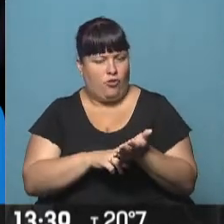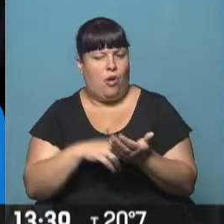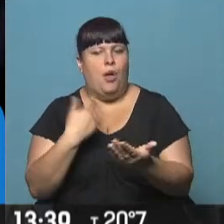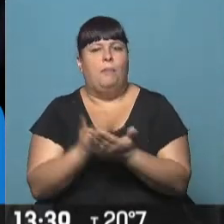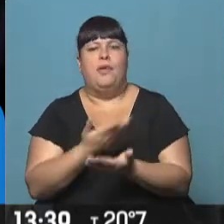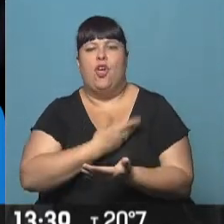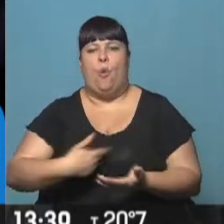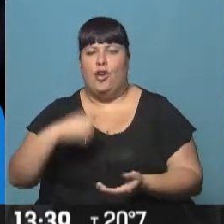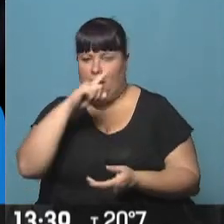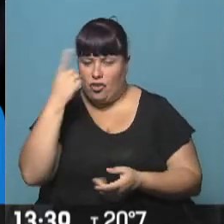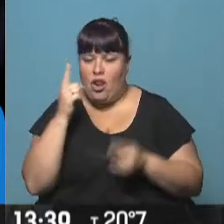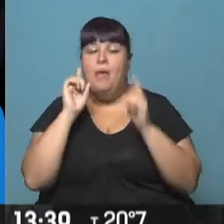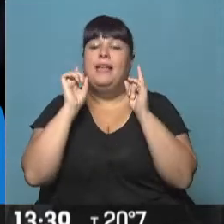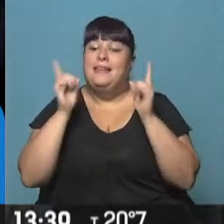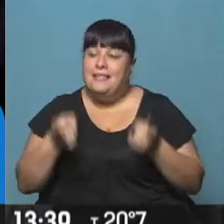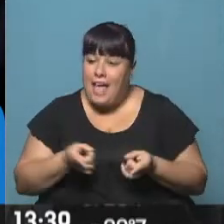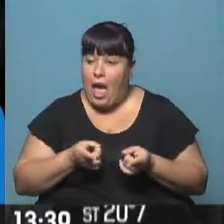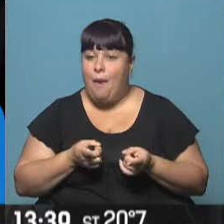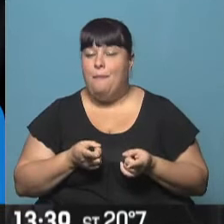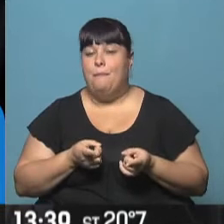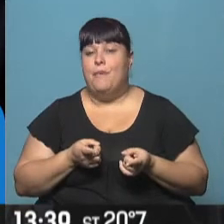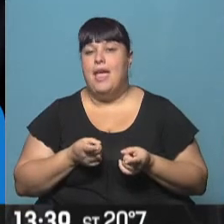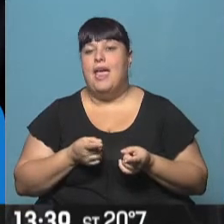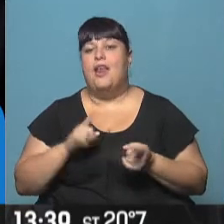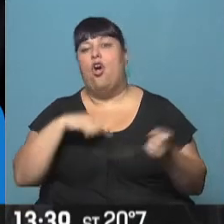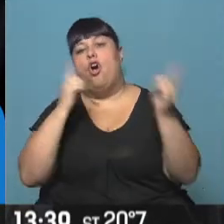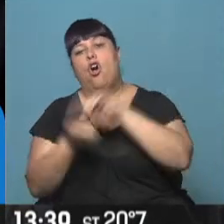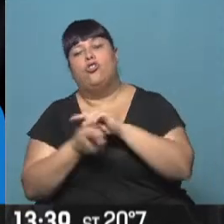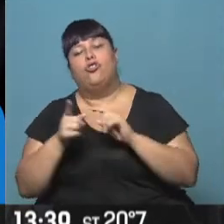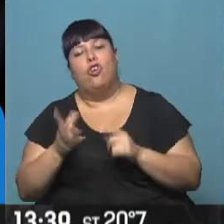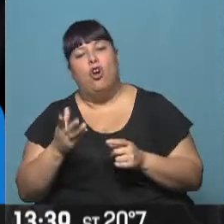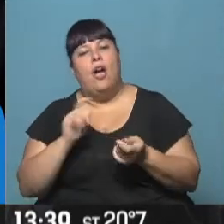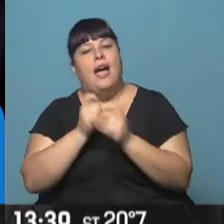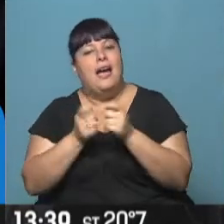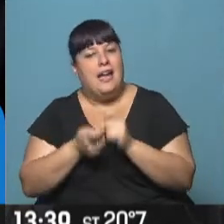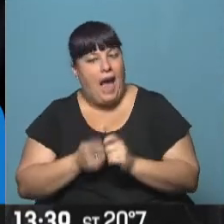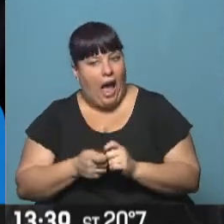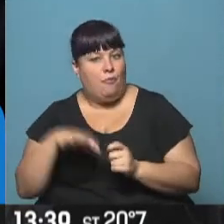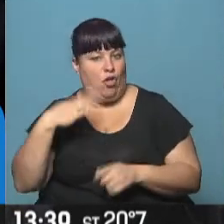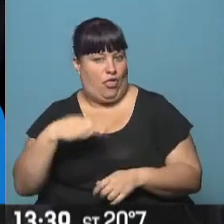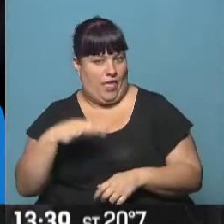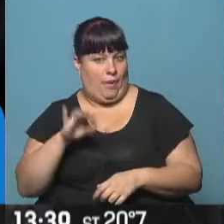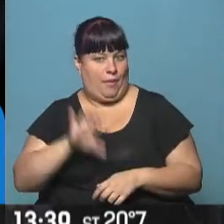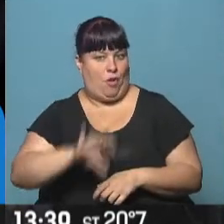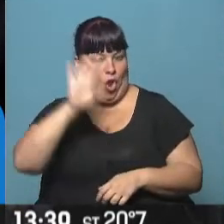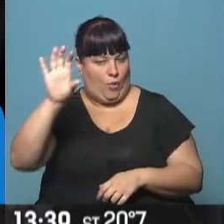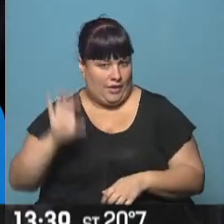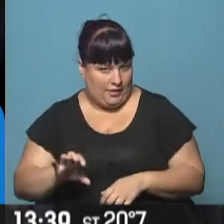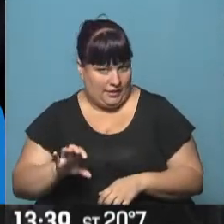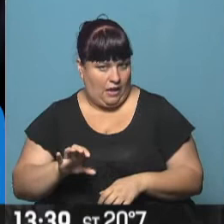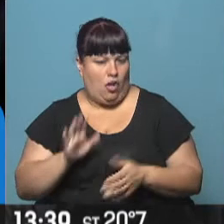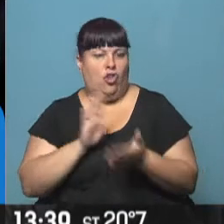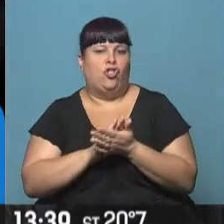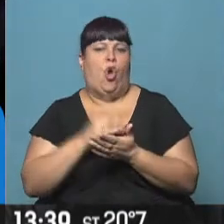impulsando el Gobierno Nacional, pero que también tiene como contrapartida reformas que tenemos que hacer en las provincias, en